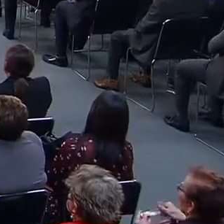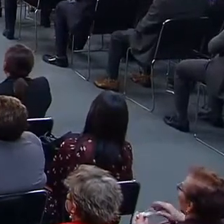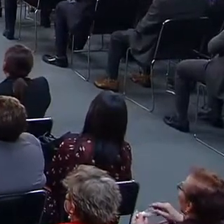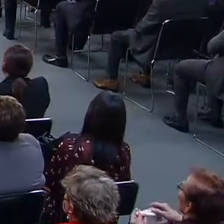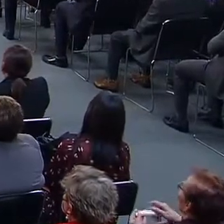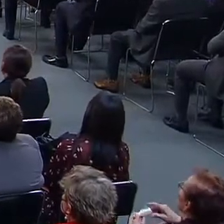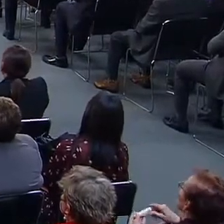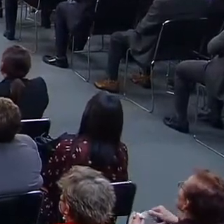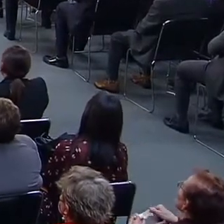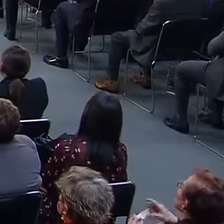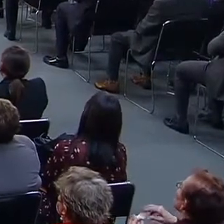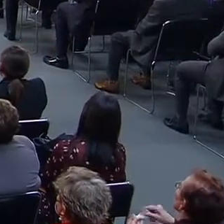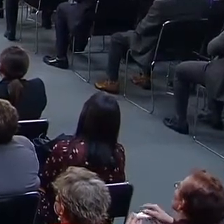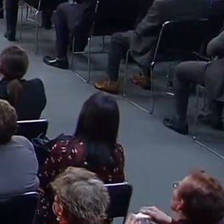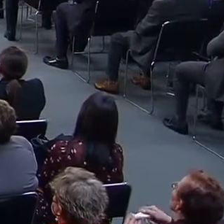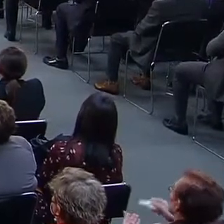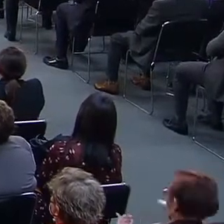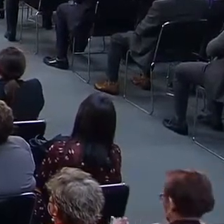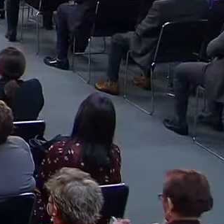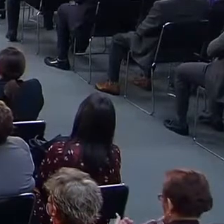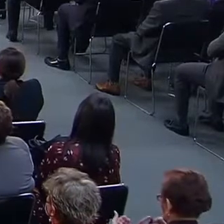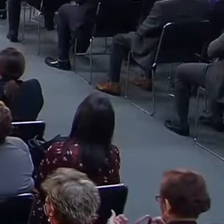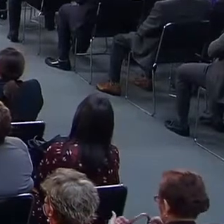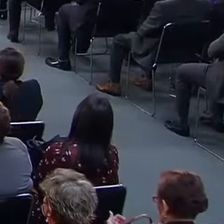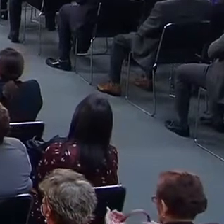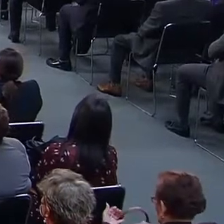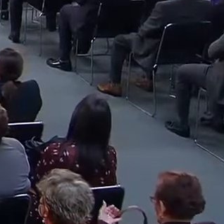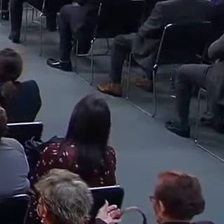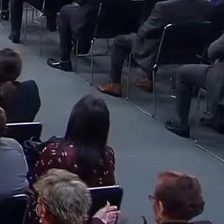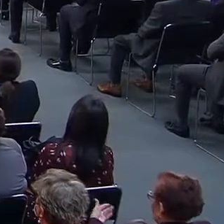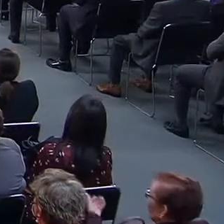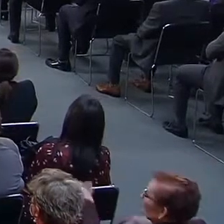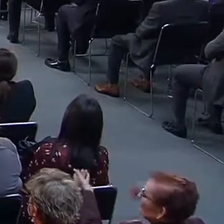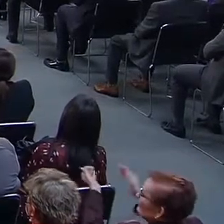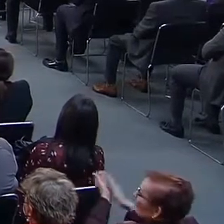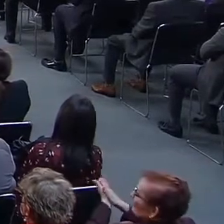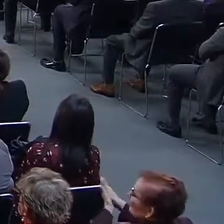estamos también entusiastas y optimistas